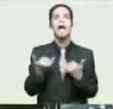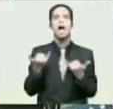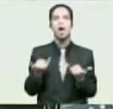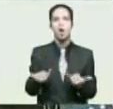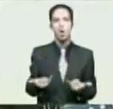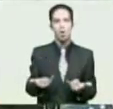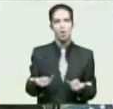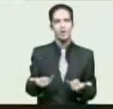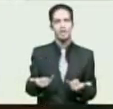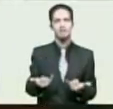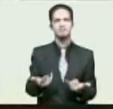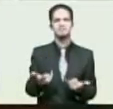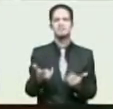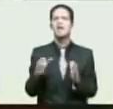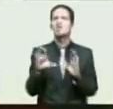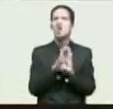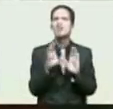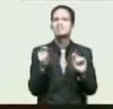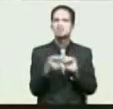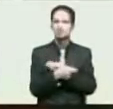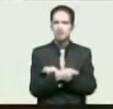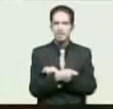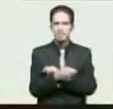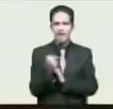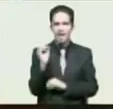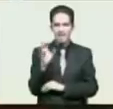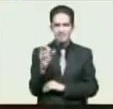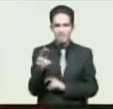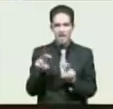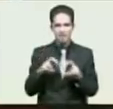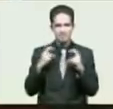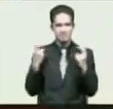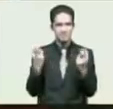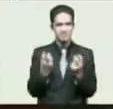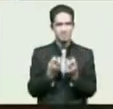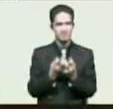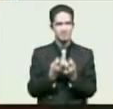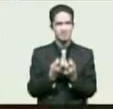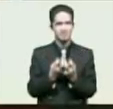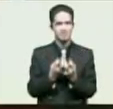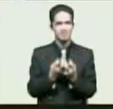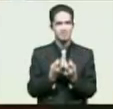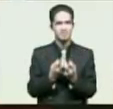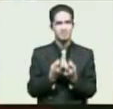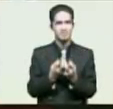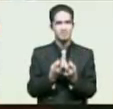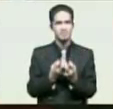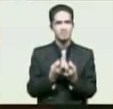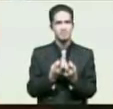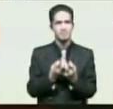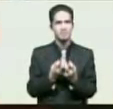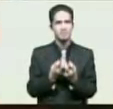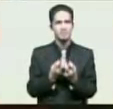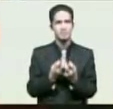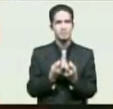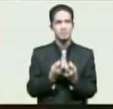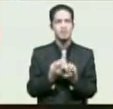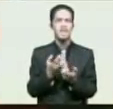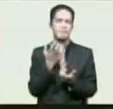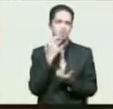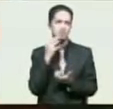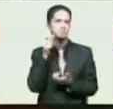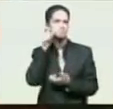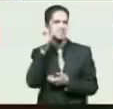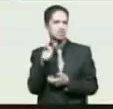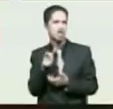Asamblea Nacional Constituyente, y esto lo digo con mucha firmeza, porque usted sabe que hay gente experta en